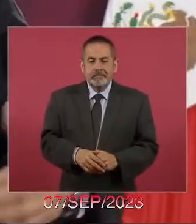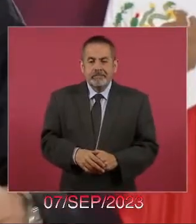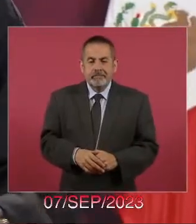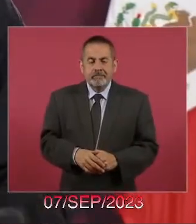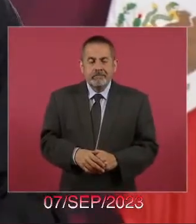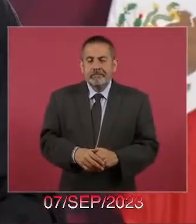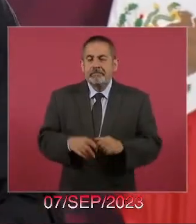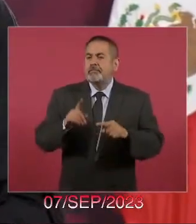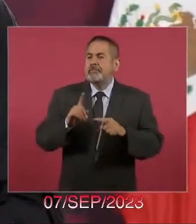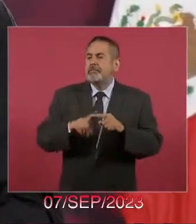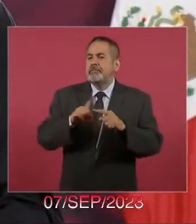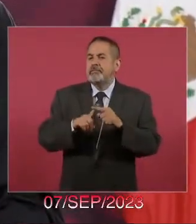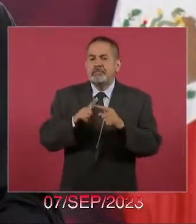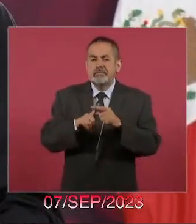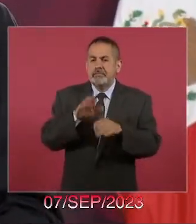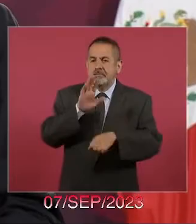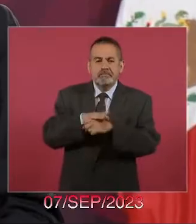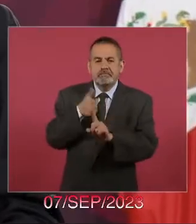jale